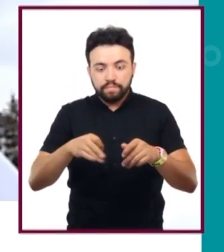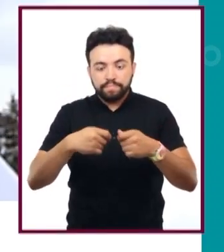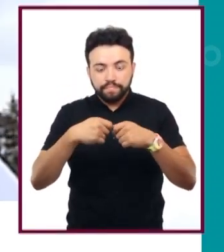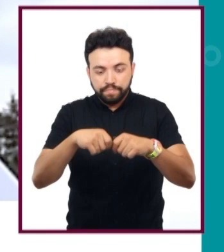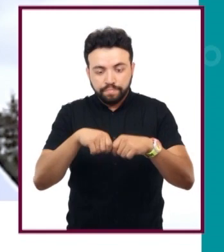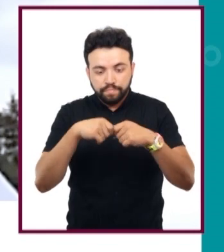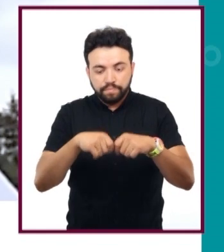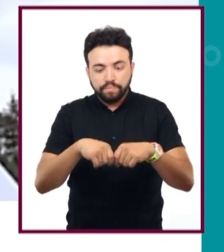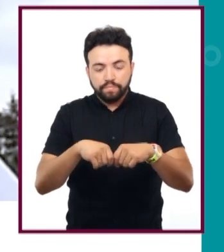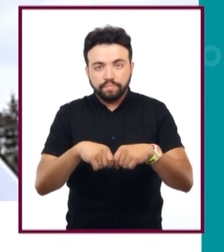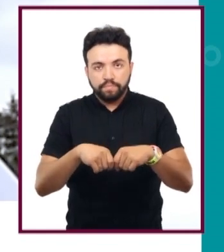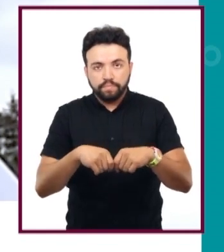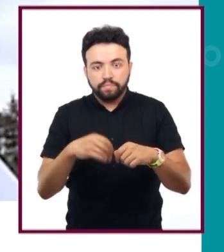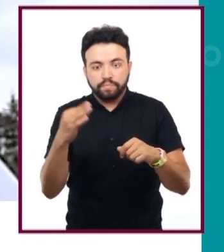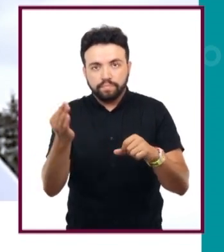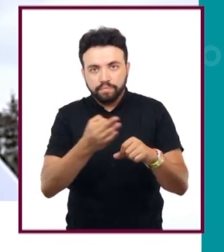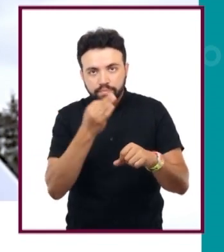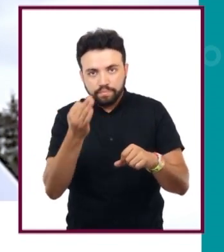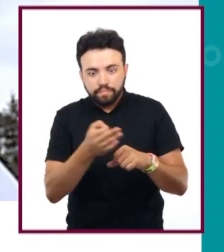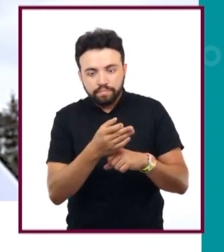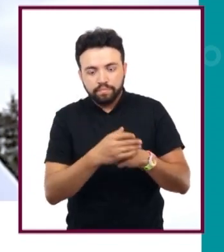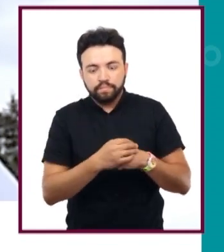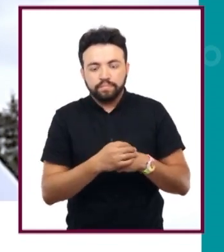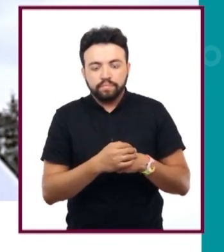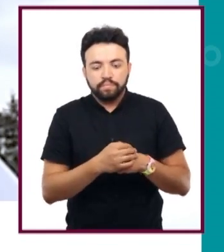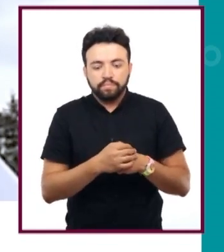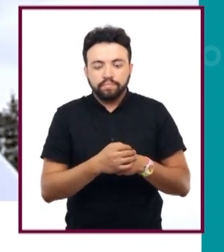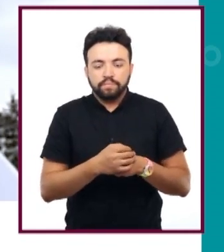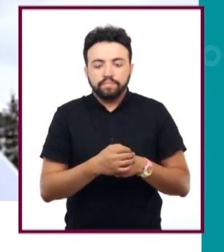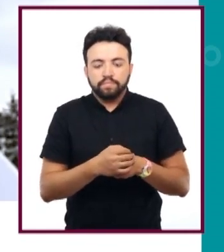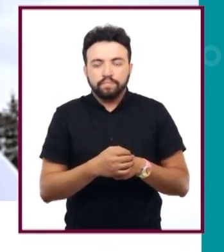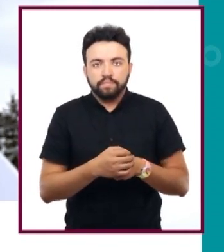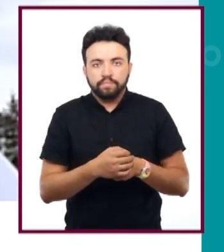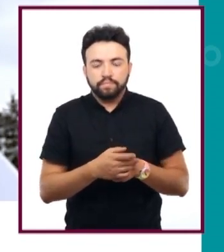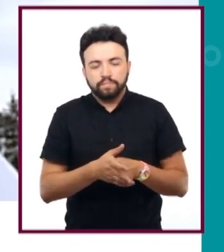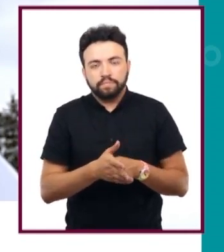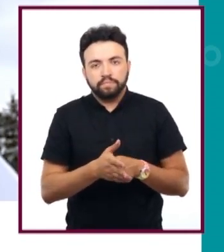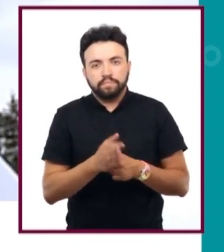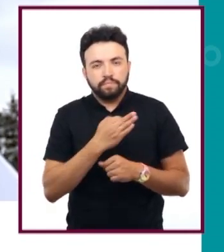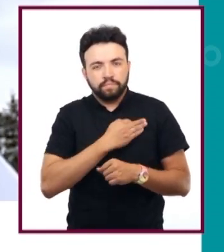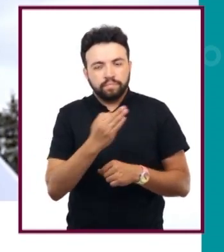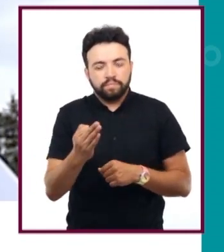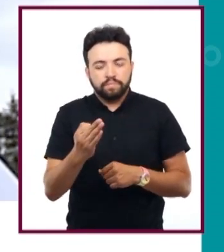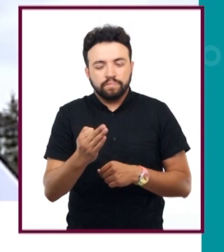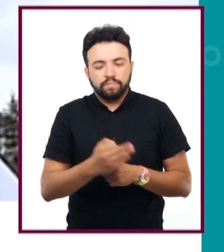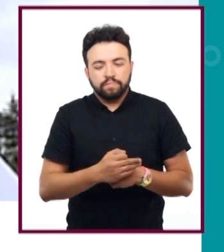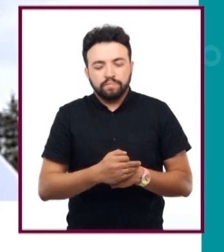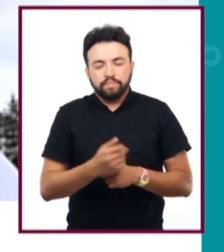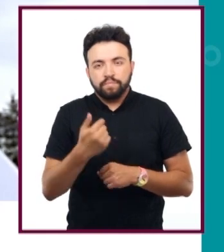La verdad, cuando estoy trabajando, estoy tejiendo,